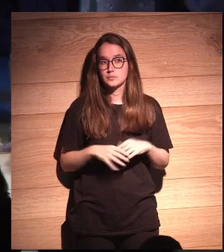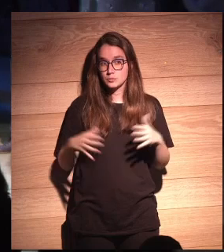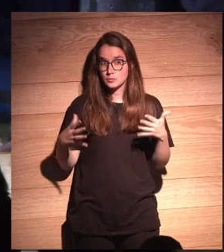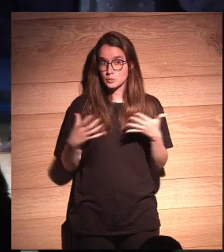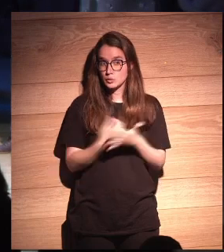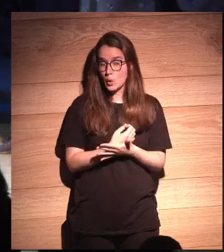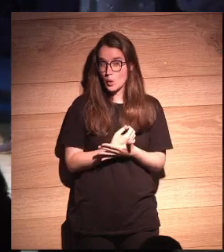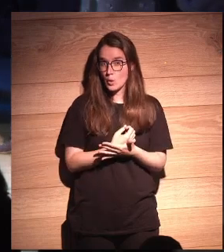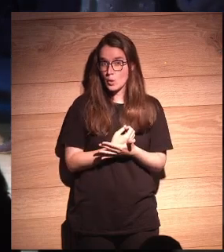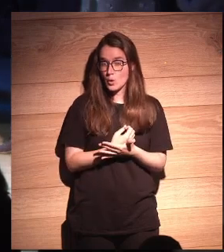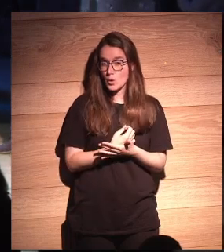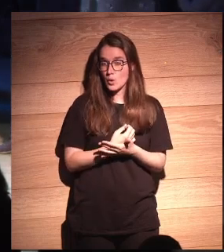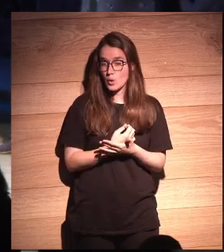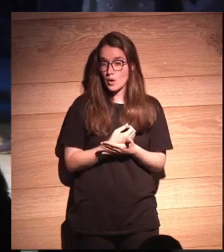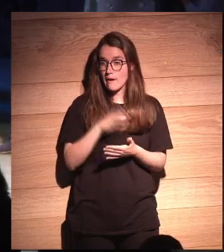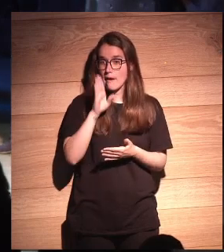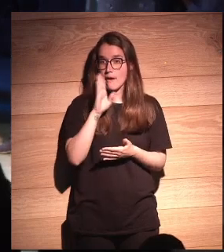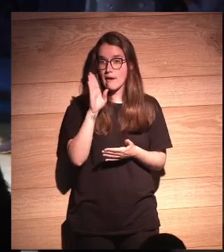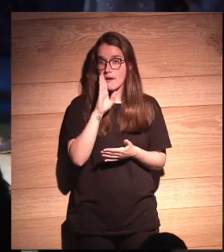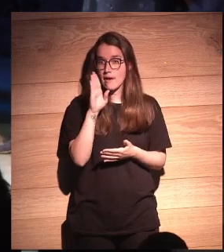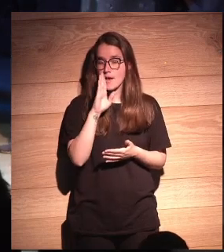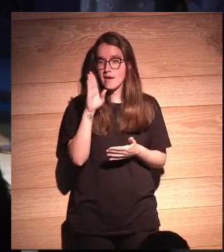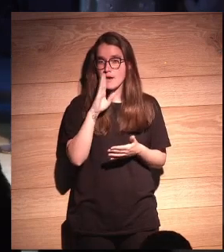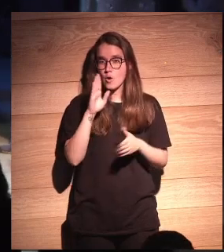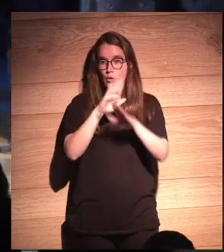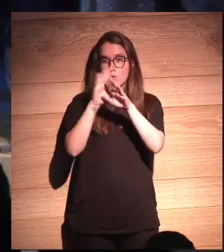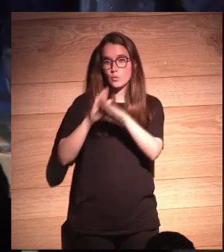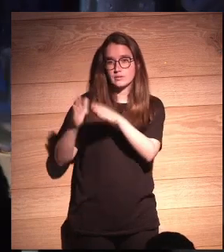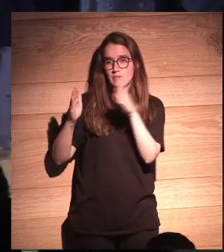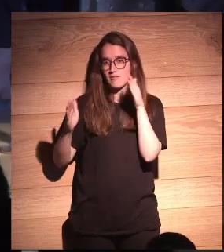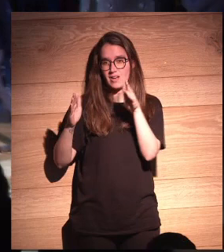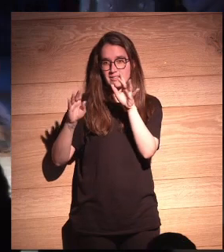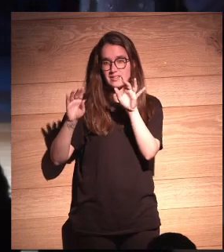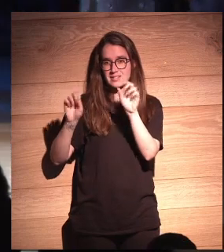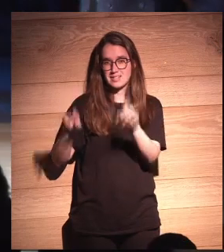Todo esto no vale nada sin la última fase.